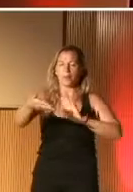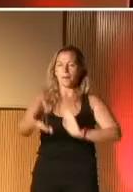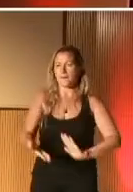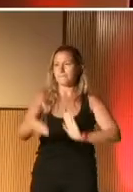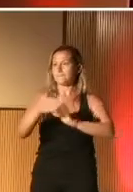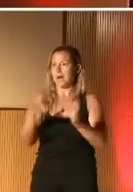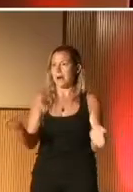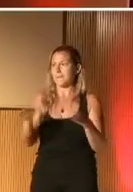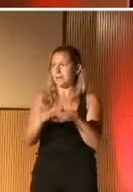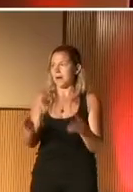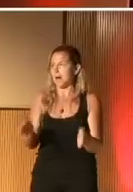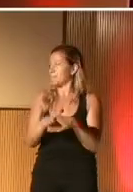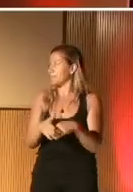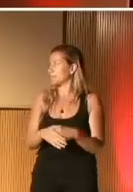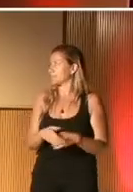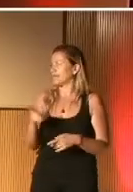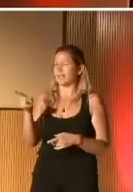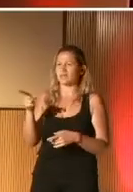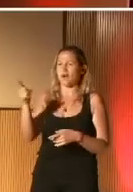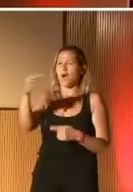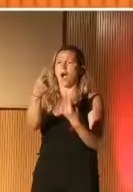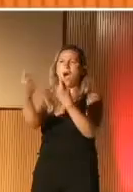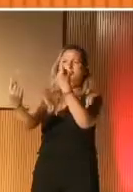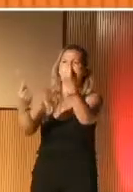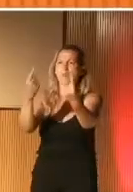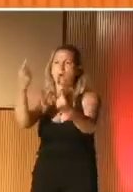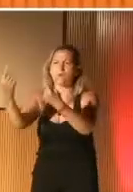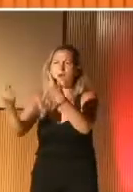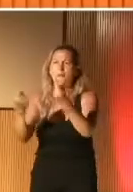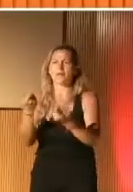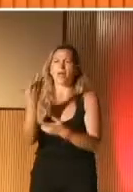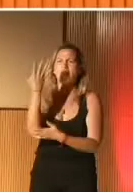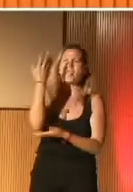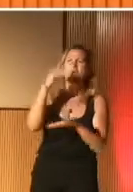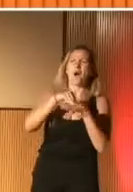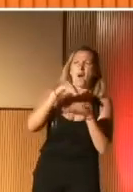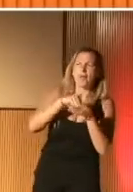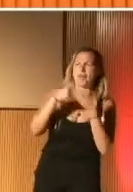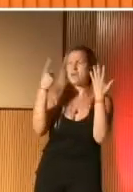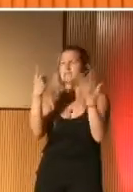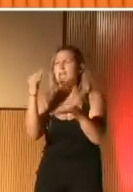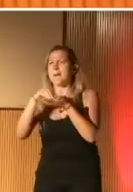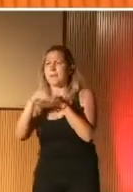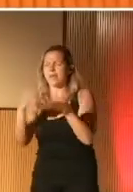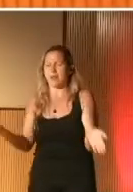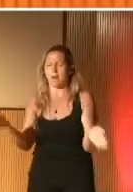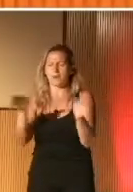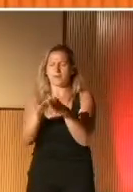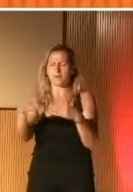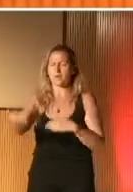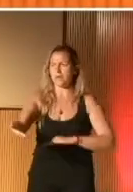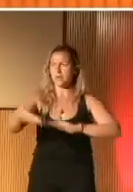vez. Seguramente alguno de vosotros lo habréis doblado 5 o 6 veces. ¡Ey, hola, Guillermo!